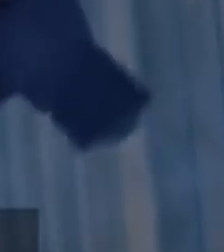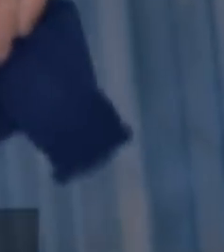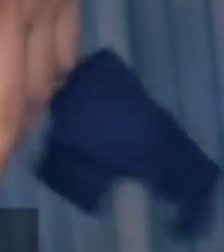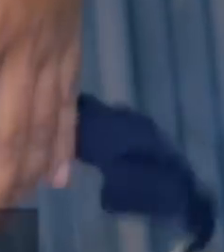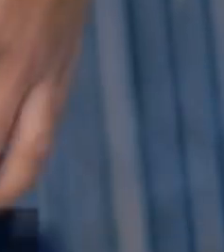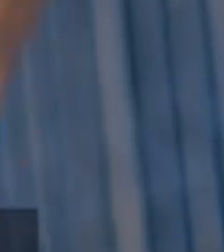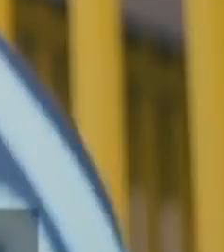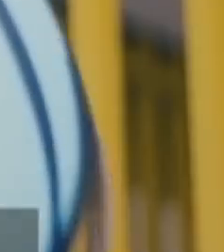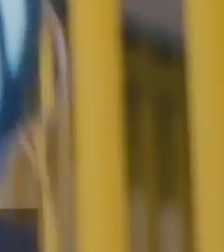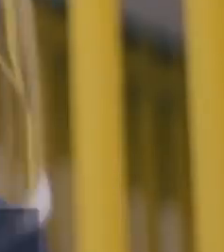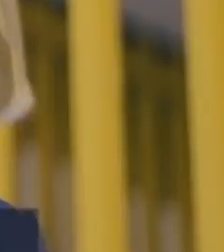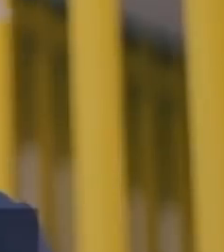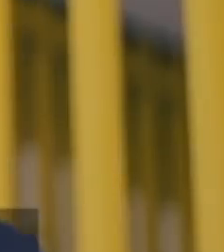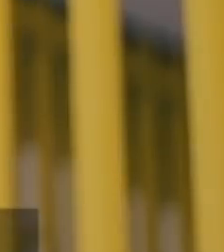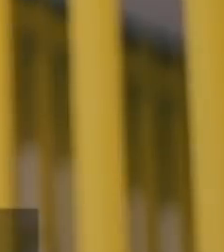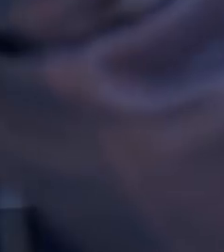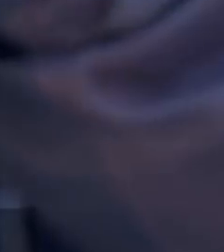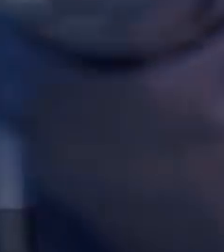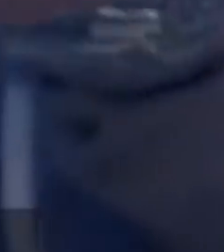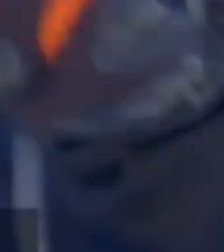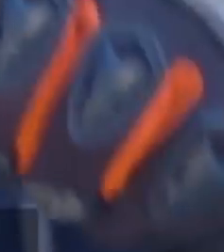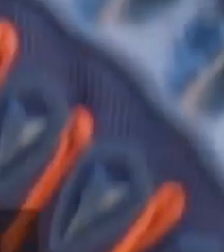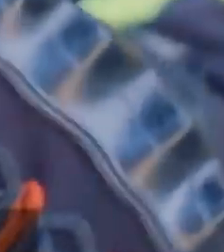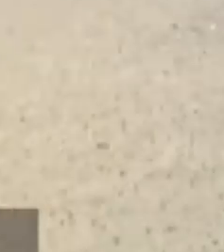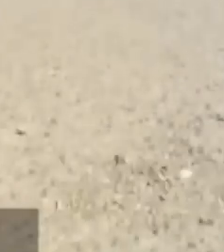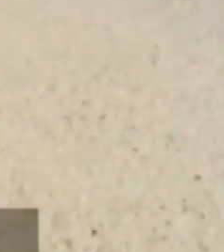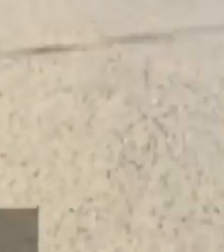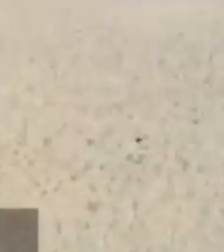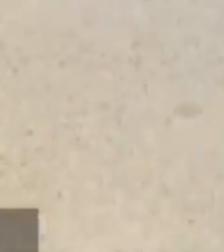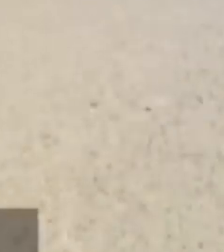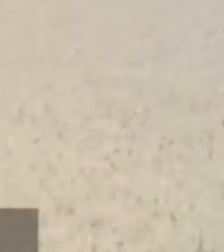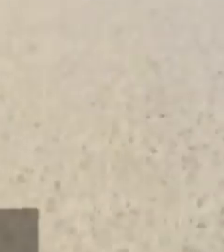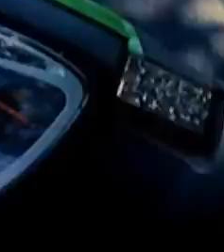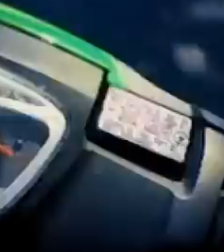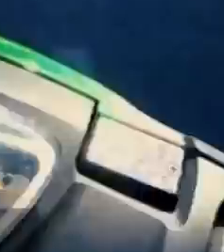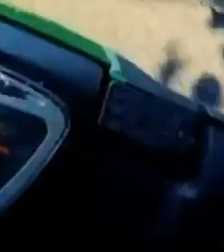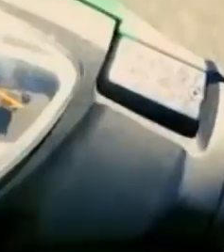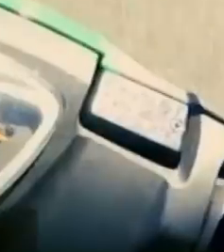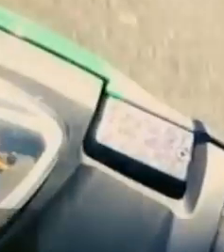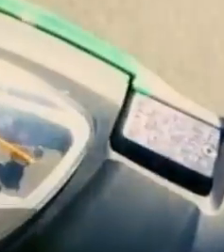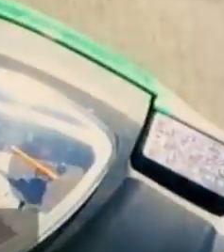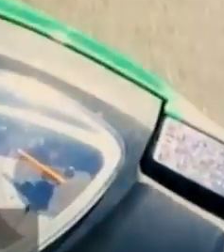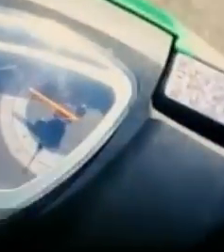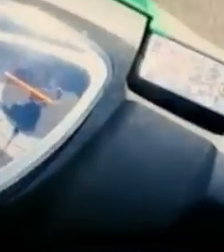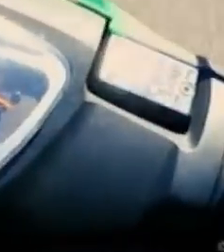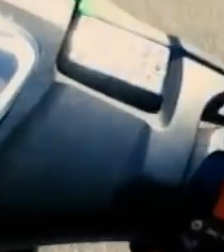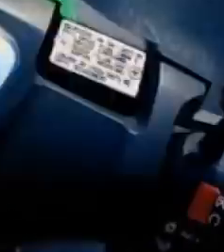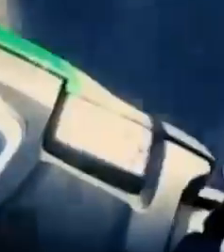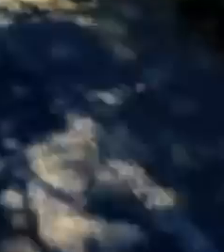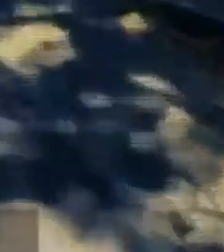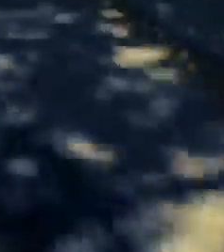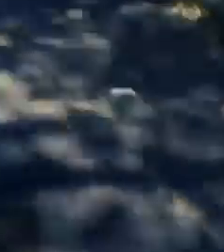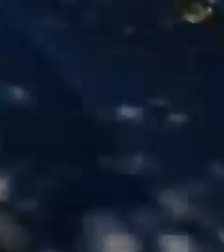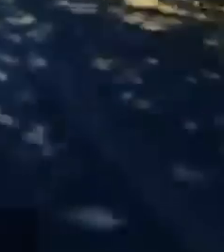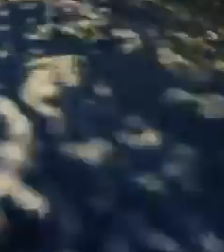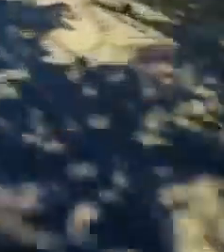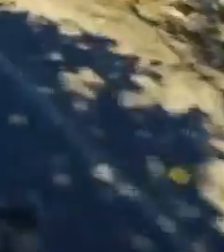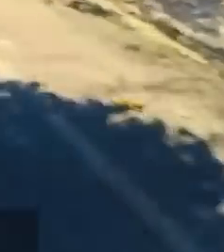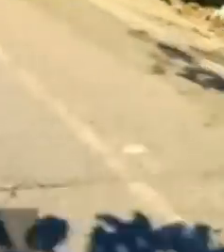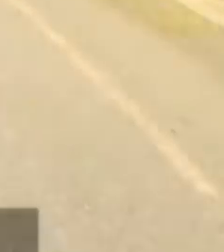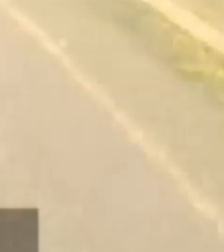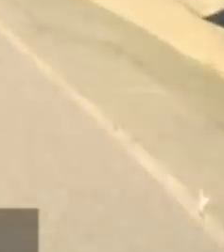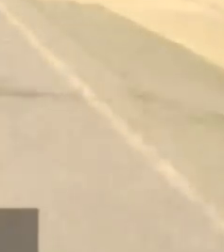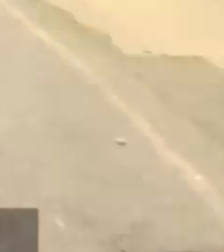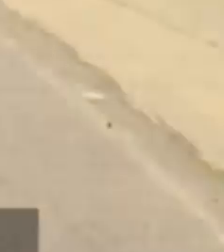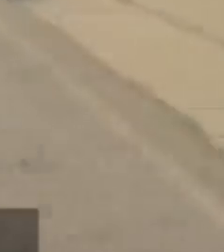yo aprendí que es mejor sacar el tiempo para usar todas las medidas de protección posibles. Yo venía por aquí, a pocos metros de llegar a mi casa, y justo en ese lugar tuve un